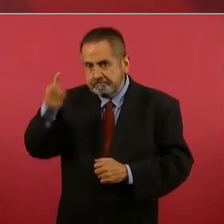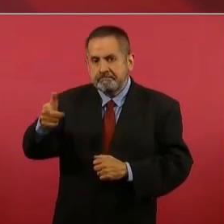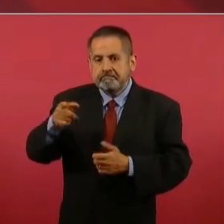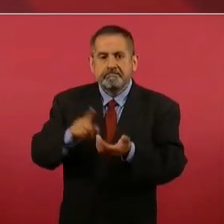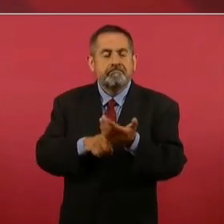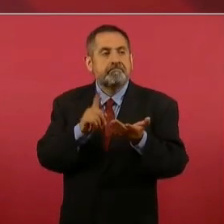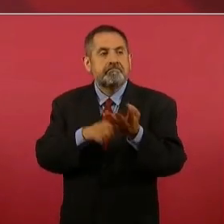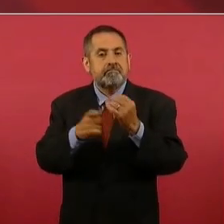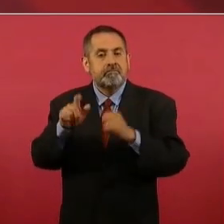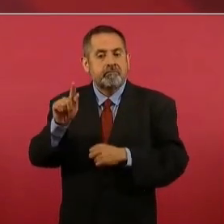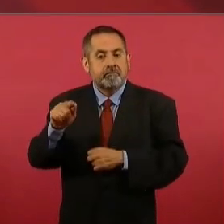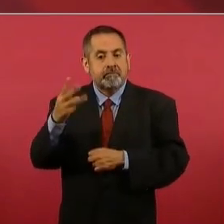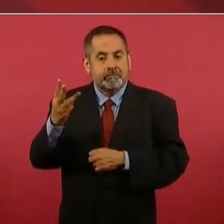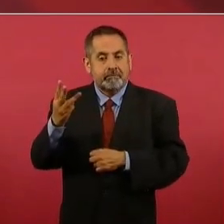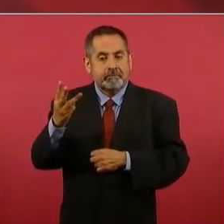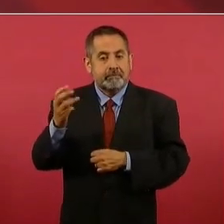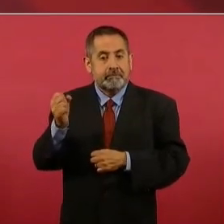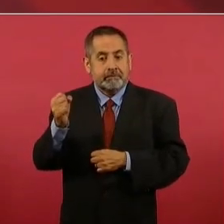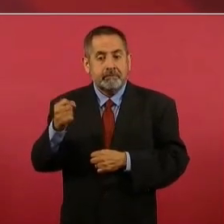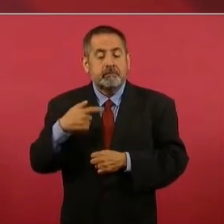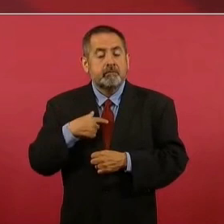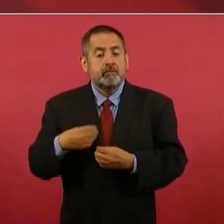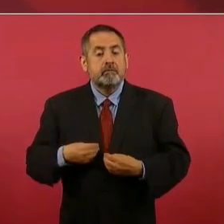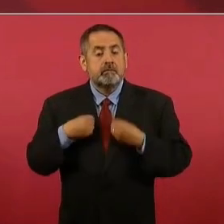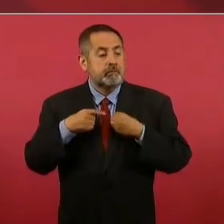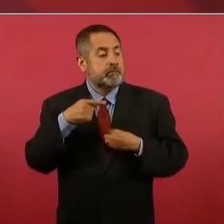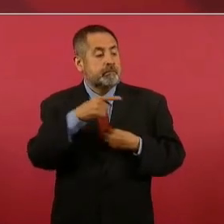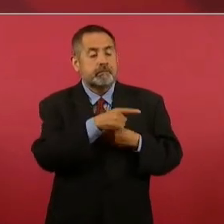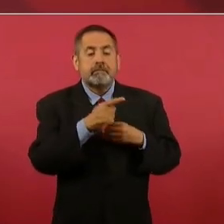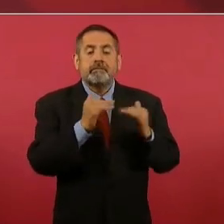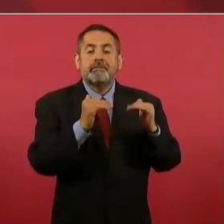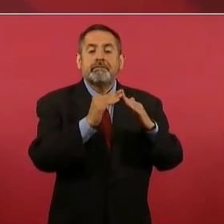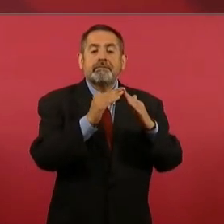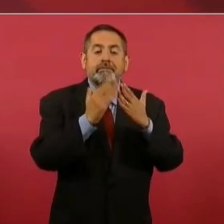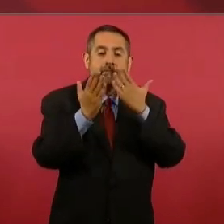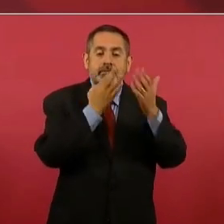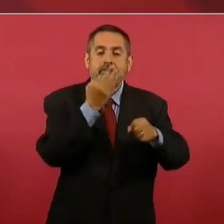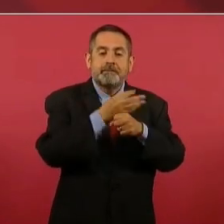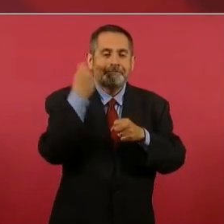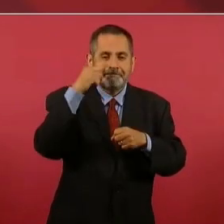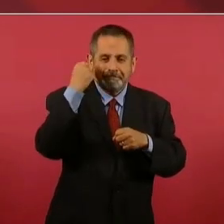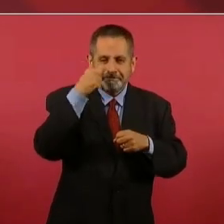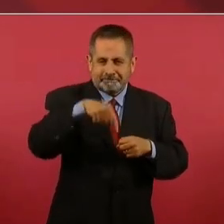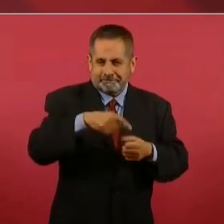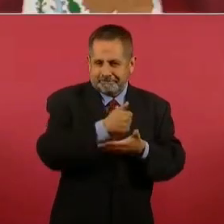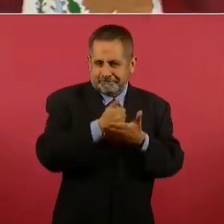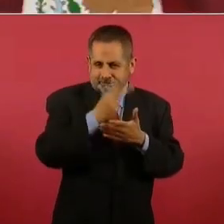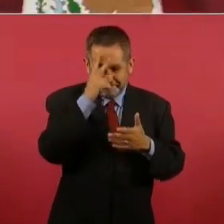en el 73, en septiembre. Yo vivía en la casa del estudiante tabasqueño